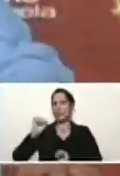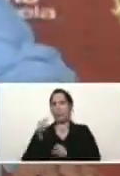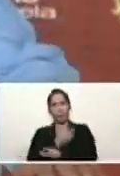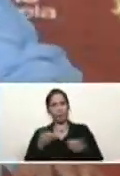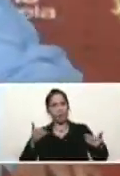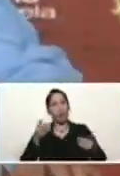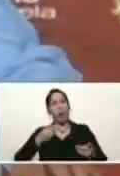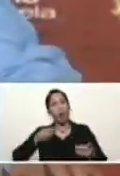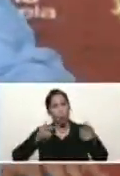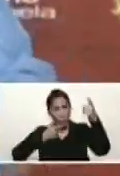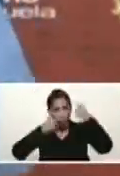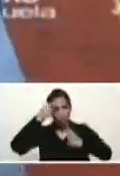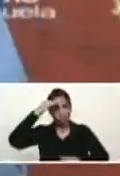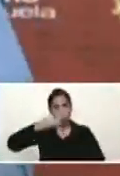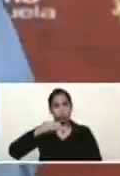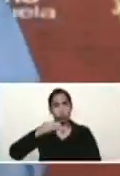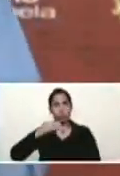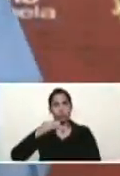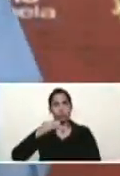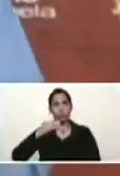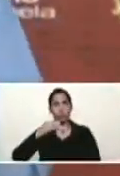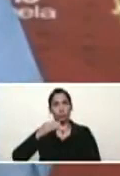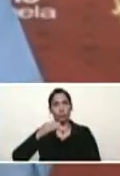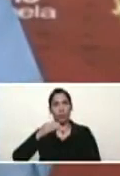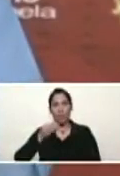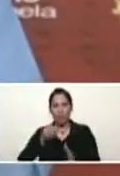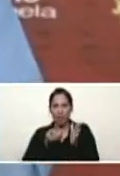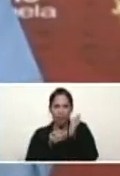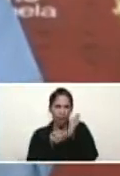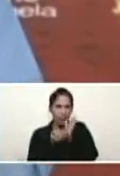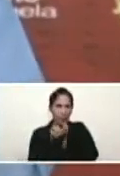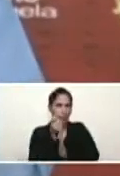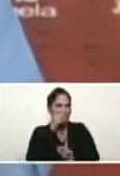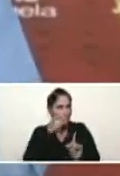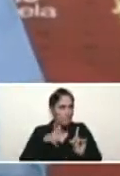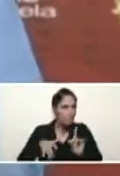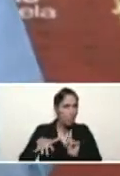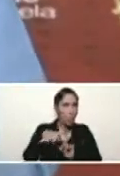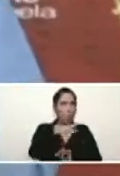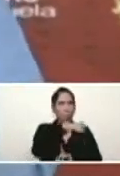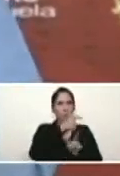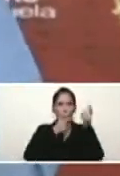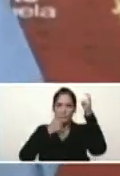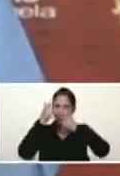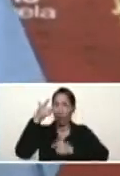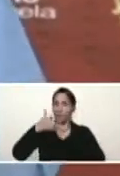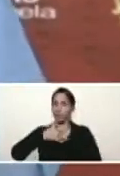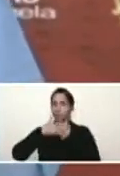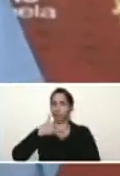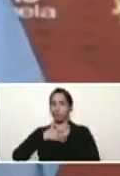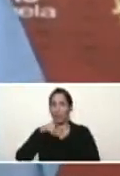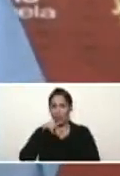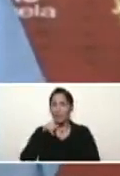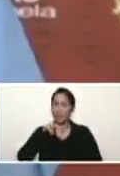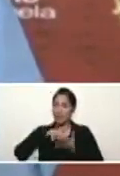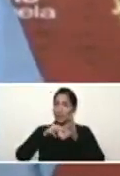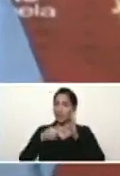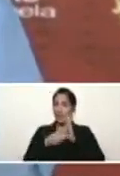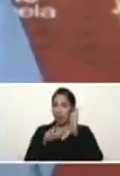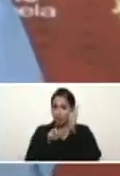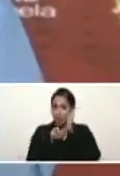comandante Chávez, el legado de lealtad al pueblo del comandante Chávez. Este es el legado.